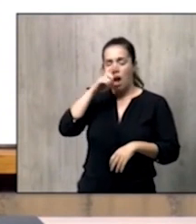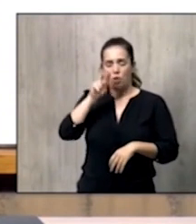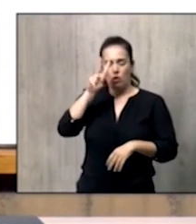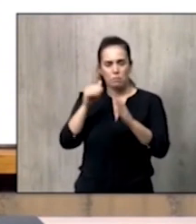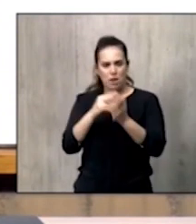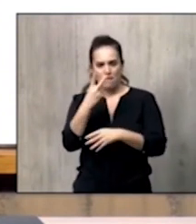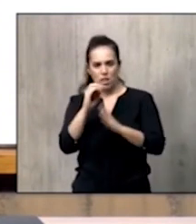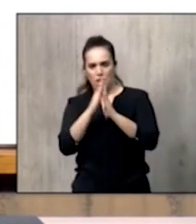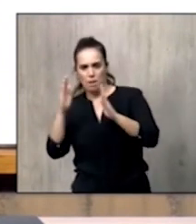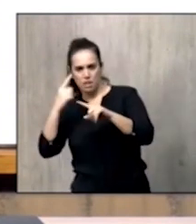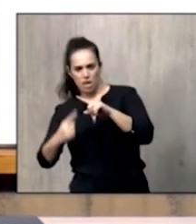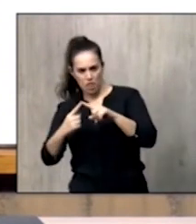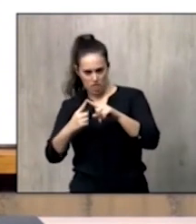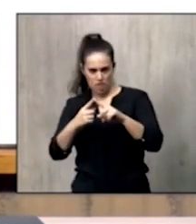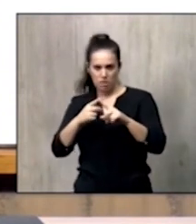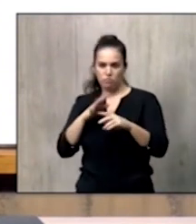2020.